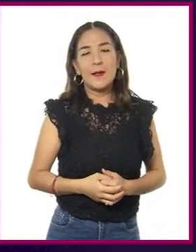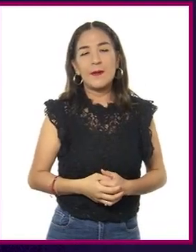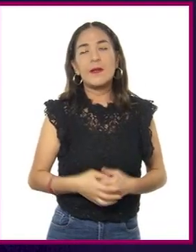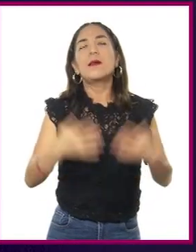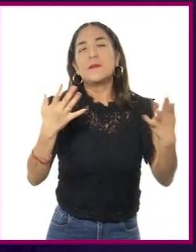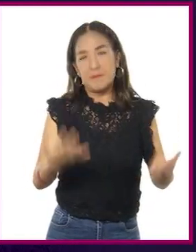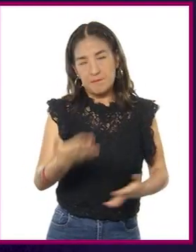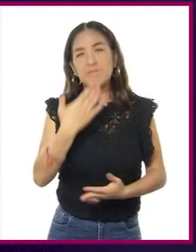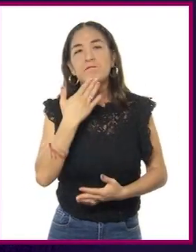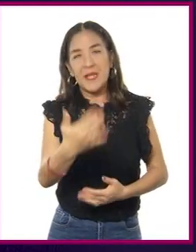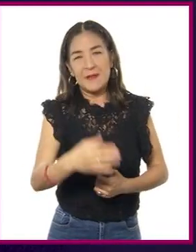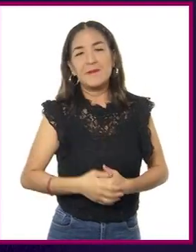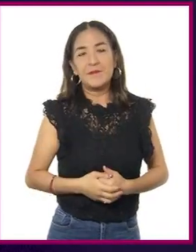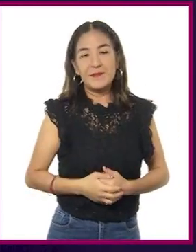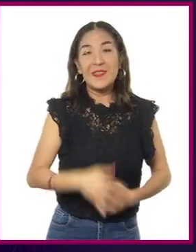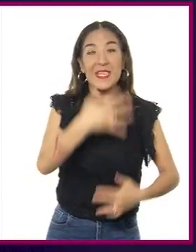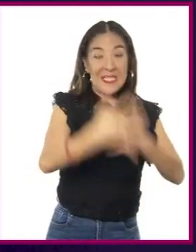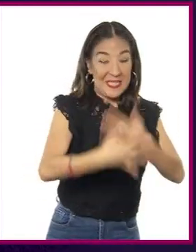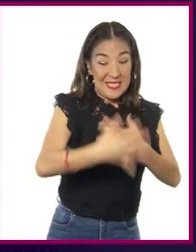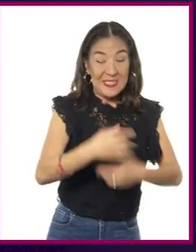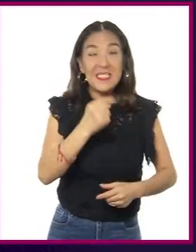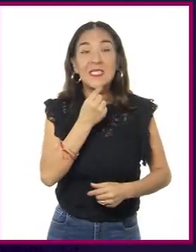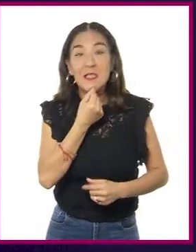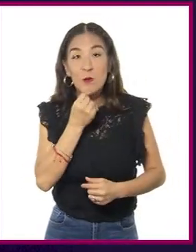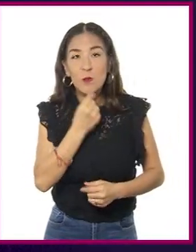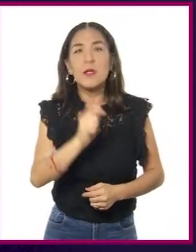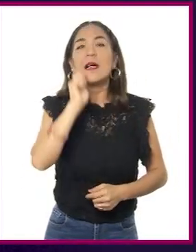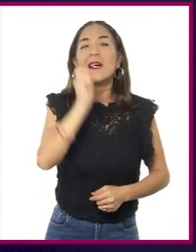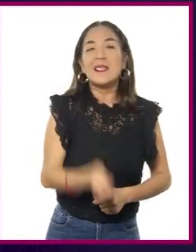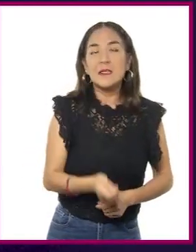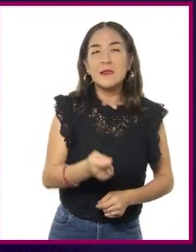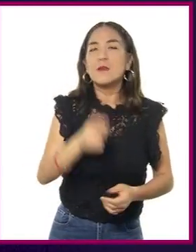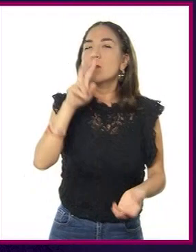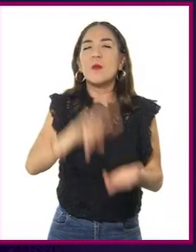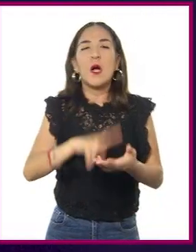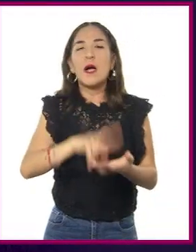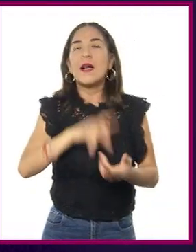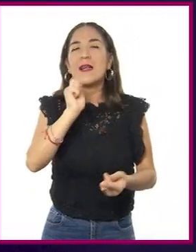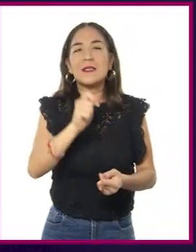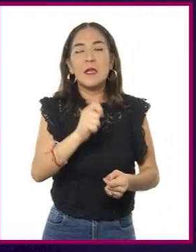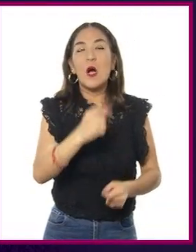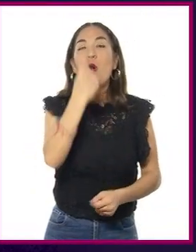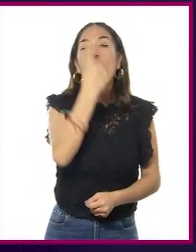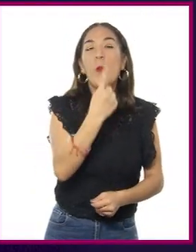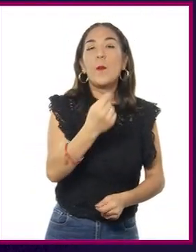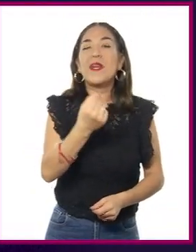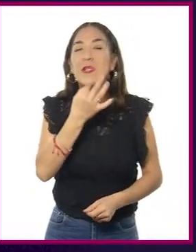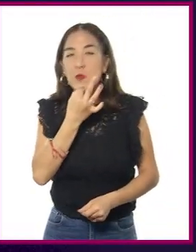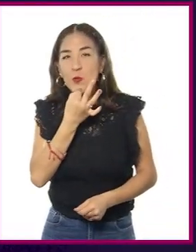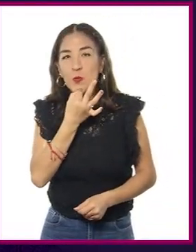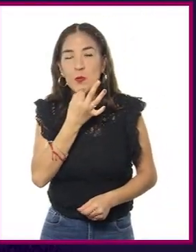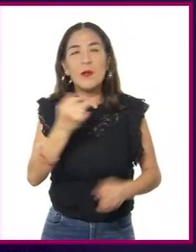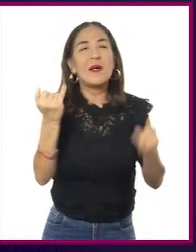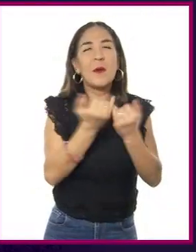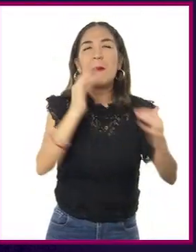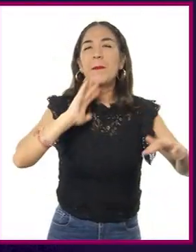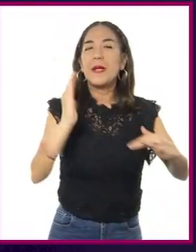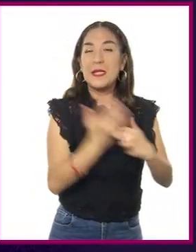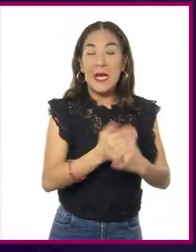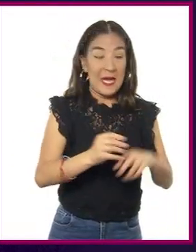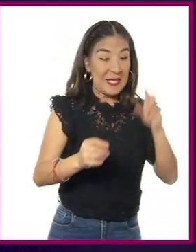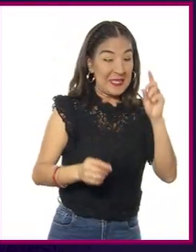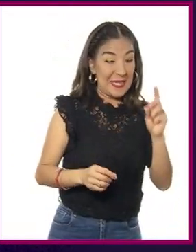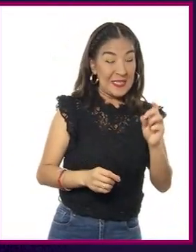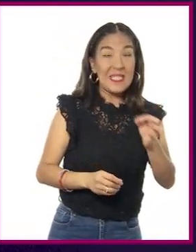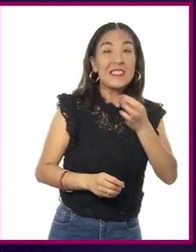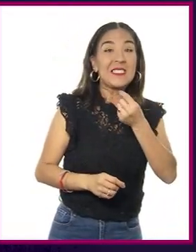En efecto, 15 segundos equivale a 1/4 parte de 1 minuto. 30 segundos equivale